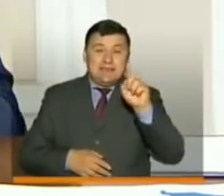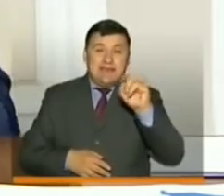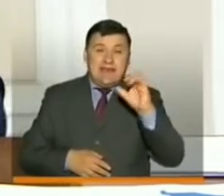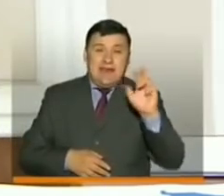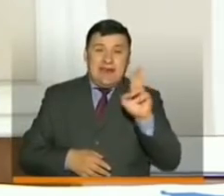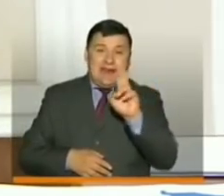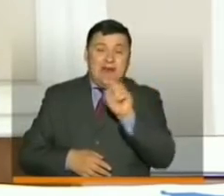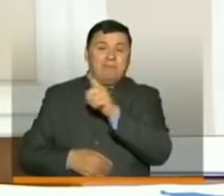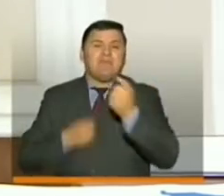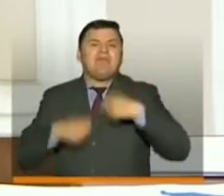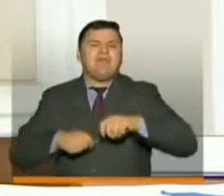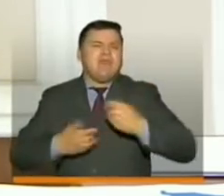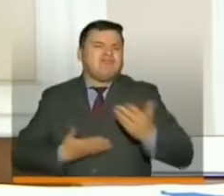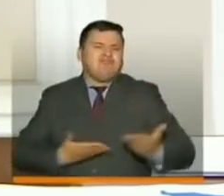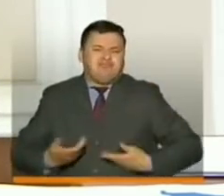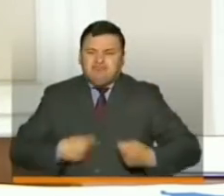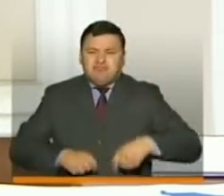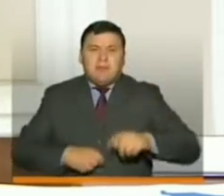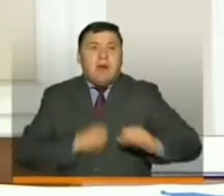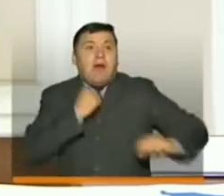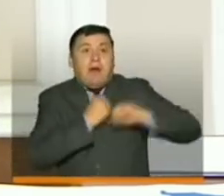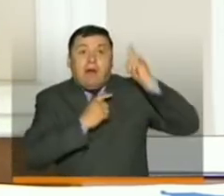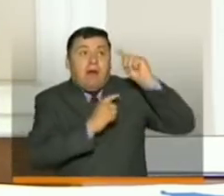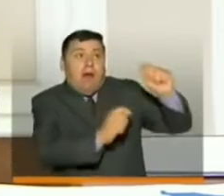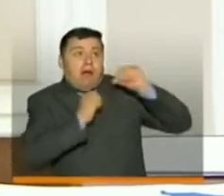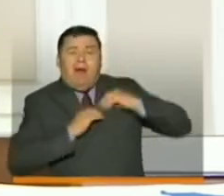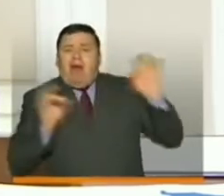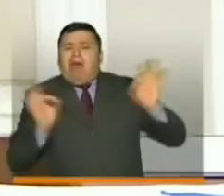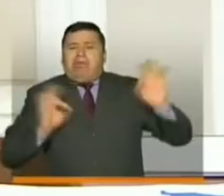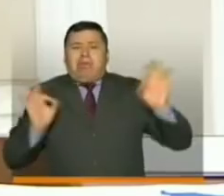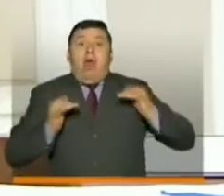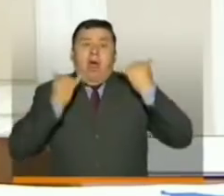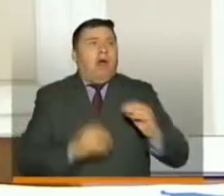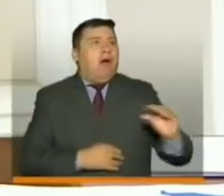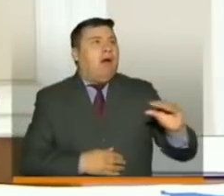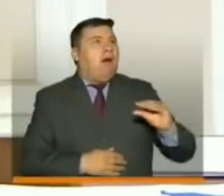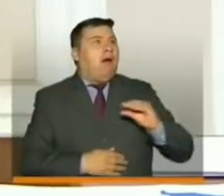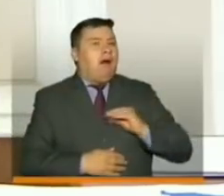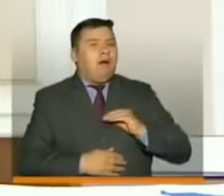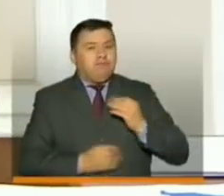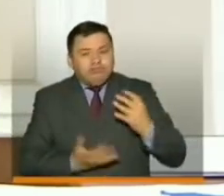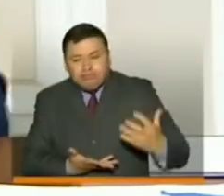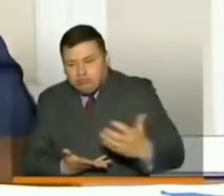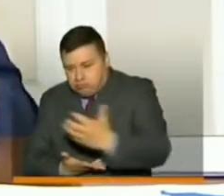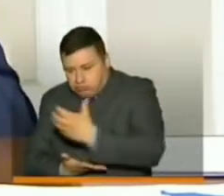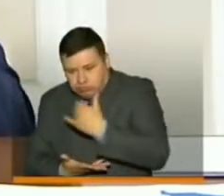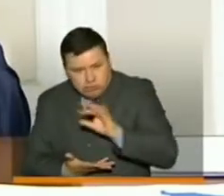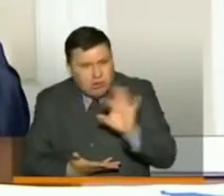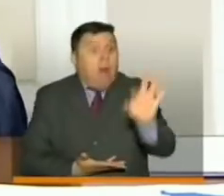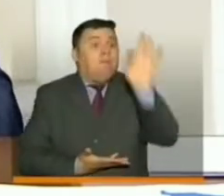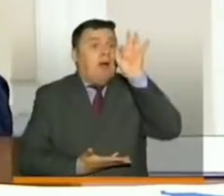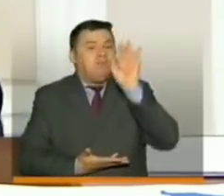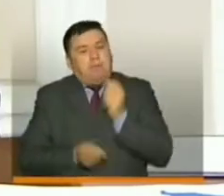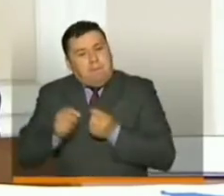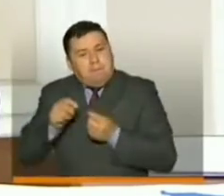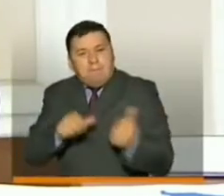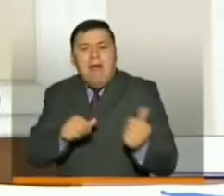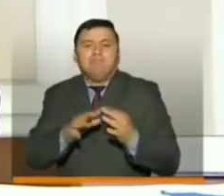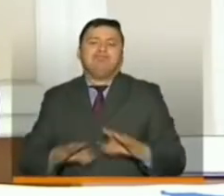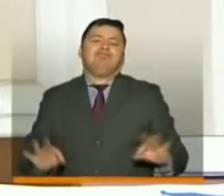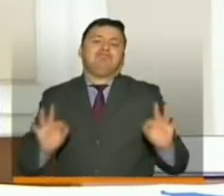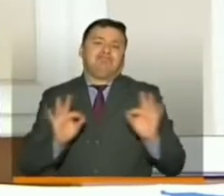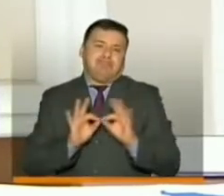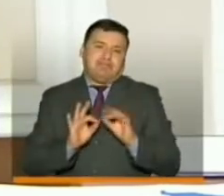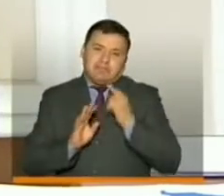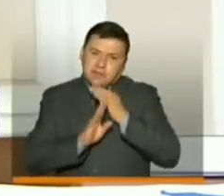nunca había recibido ningún apoyo económico del estado hoy recibe ingreso solidario y ha sido un mecanismo muy importante de